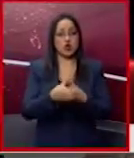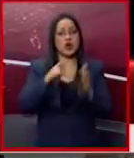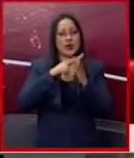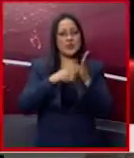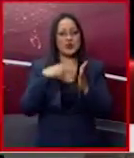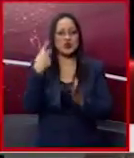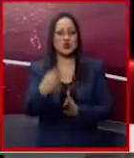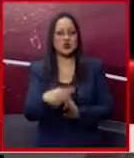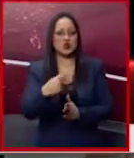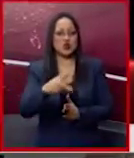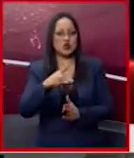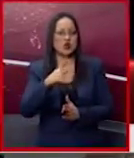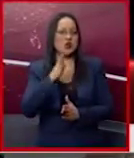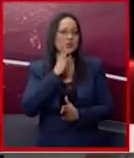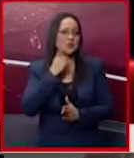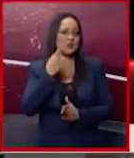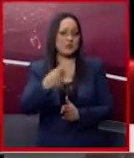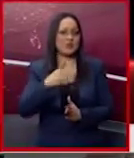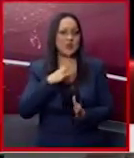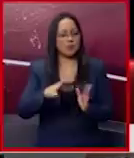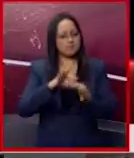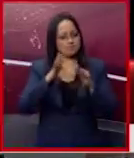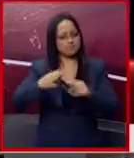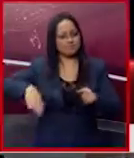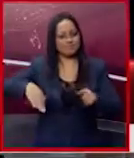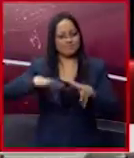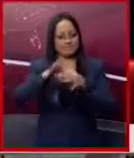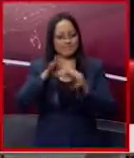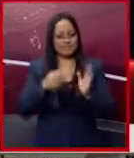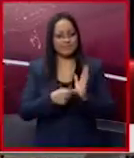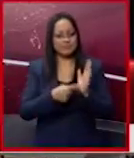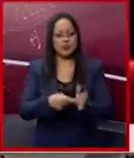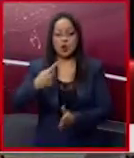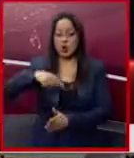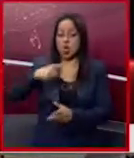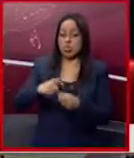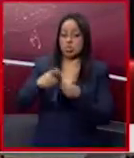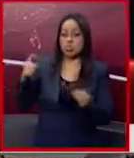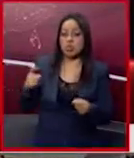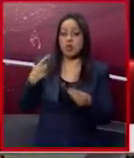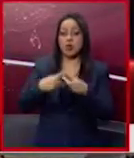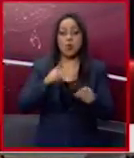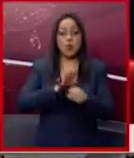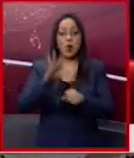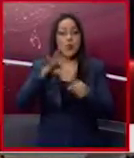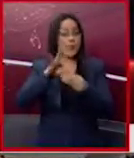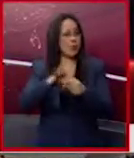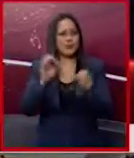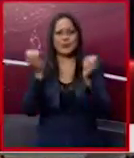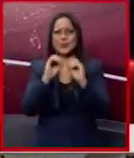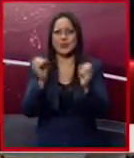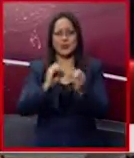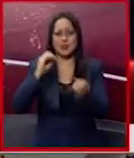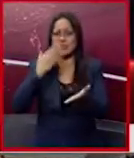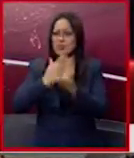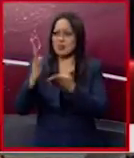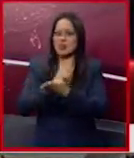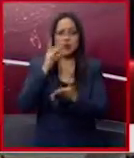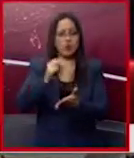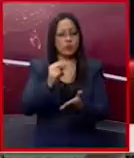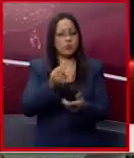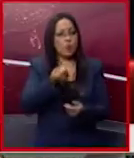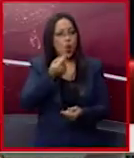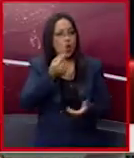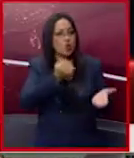Parlamentarias, respondió a las observaciones ya expuestas. No se excluyó a un solo grupo parlamentario. Pocos